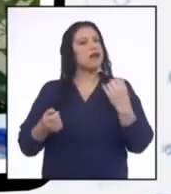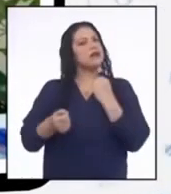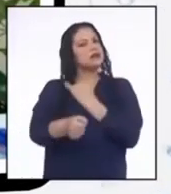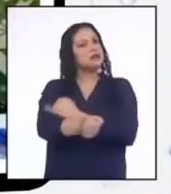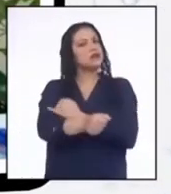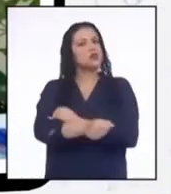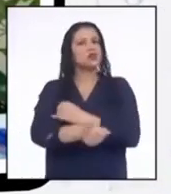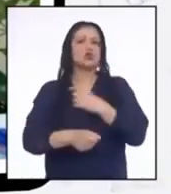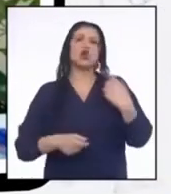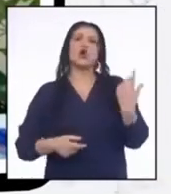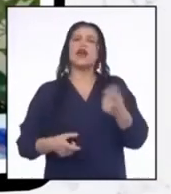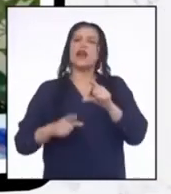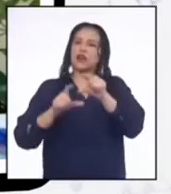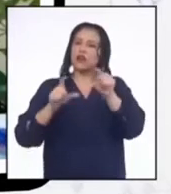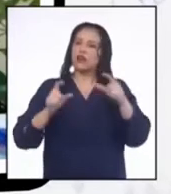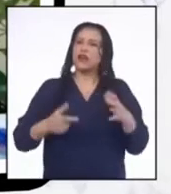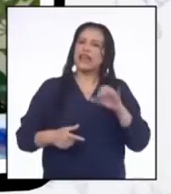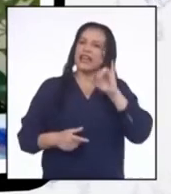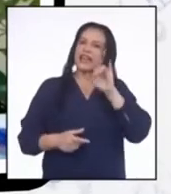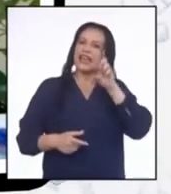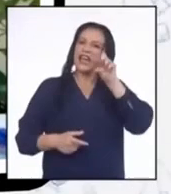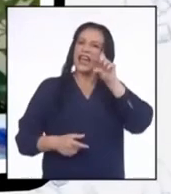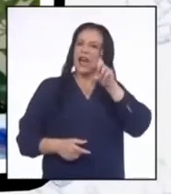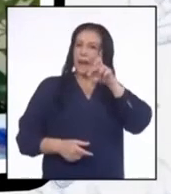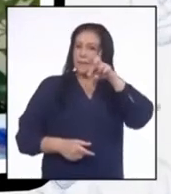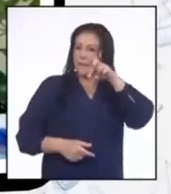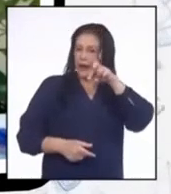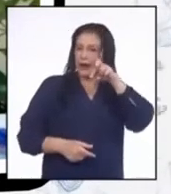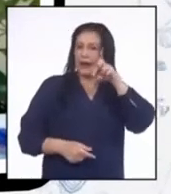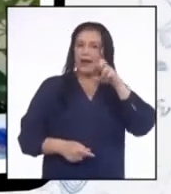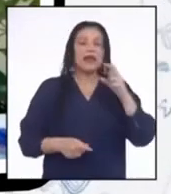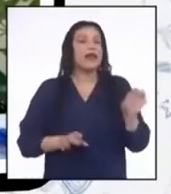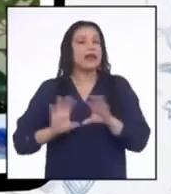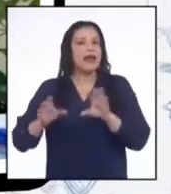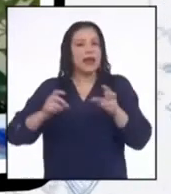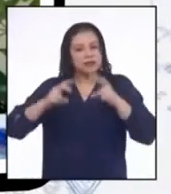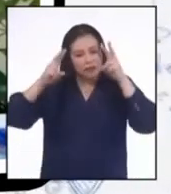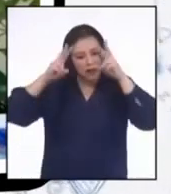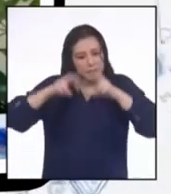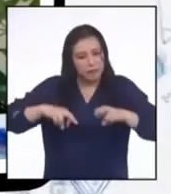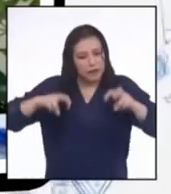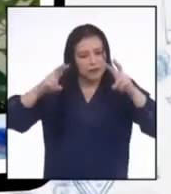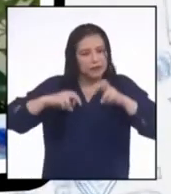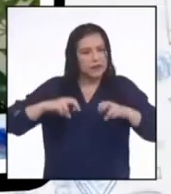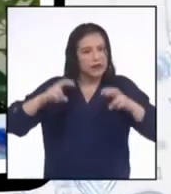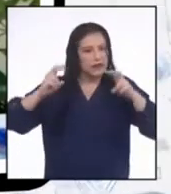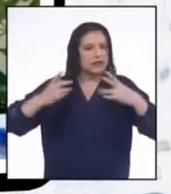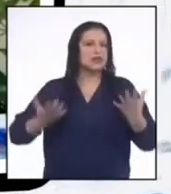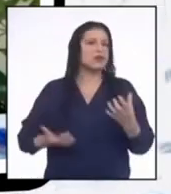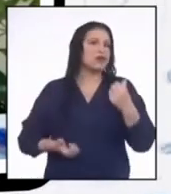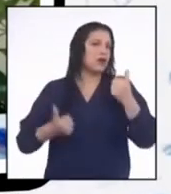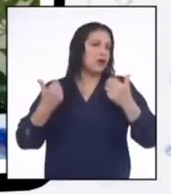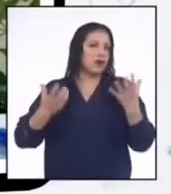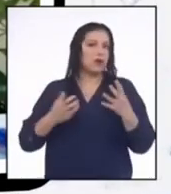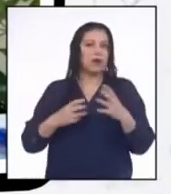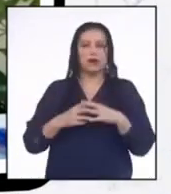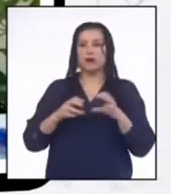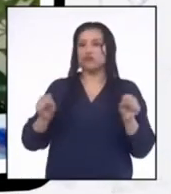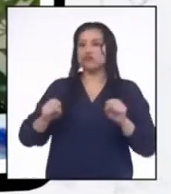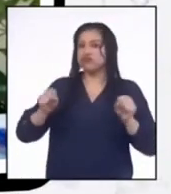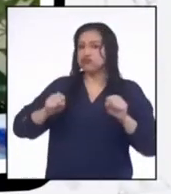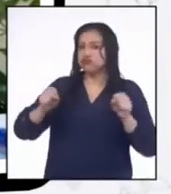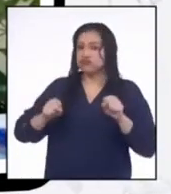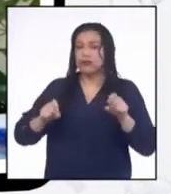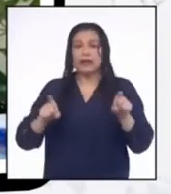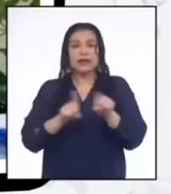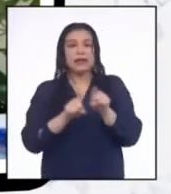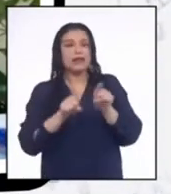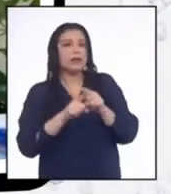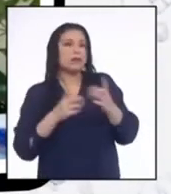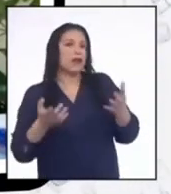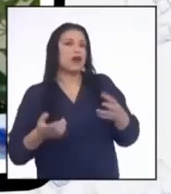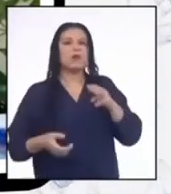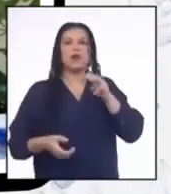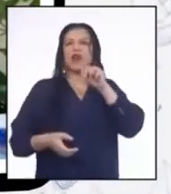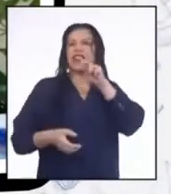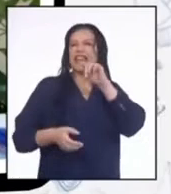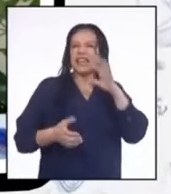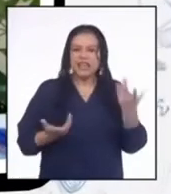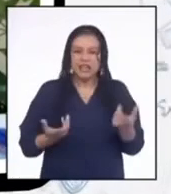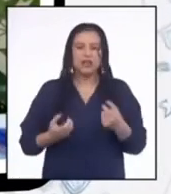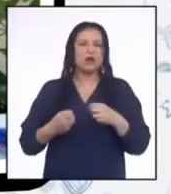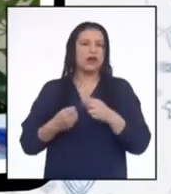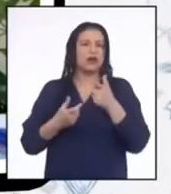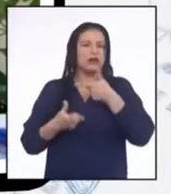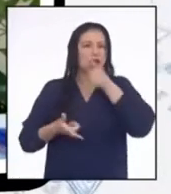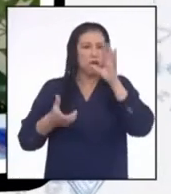Perú, IGP, que desarrolla estudios e investigaciones en los campos de la sismología y en fenómenos como el Niño.